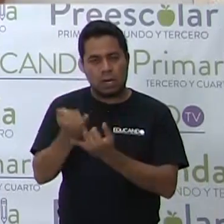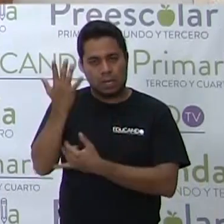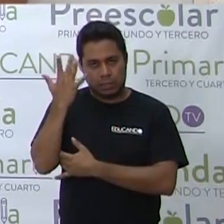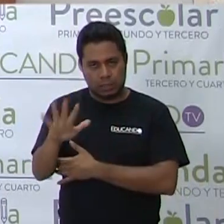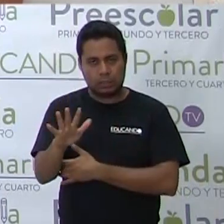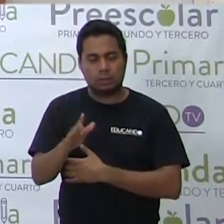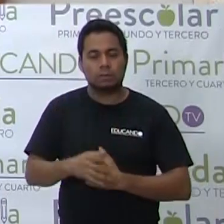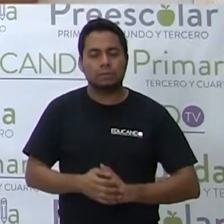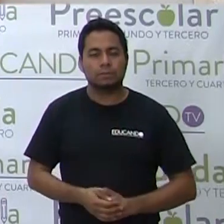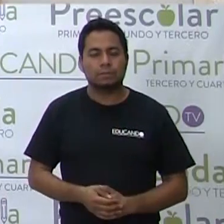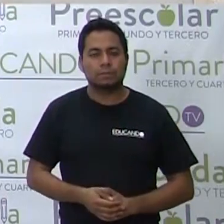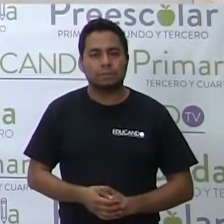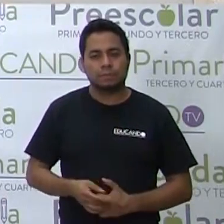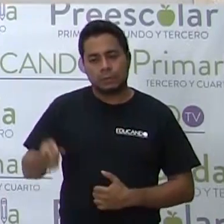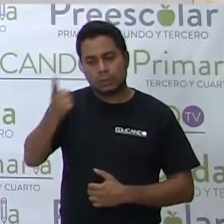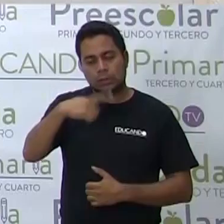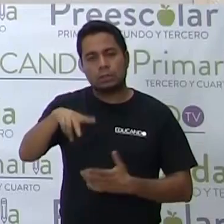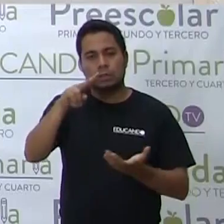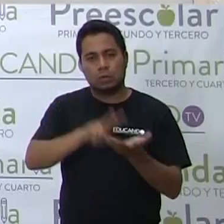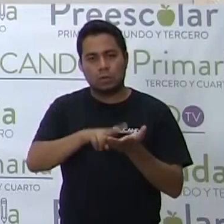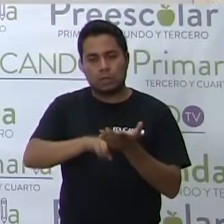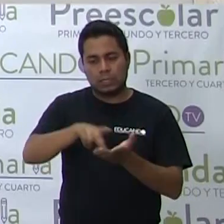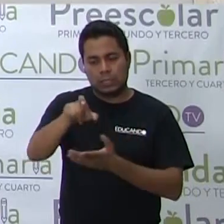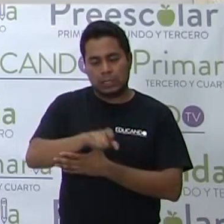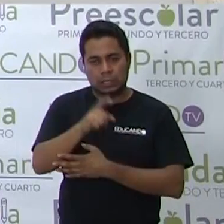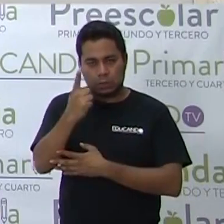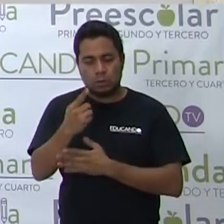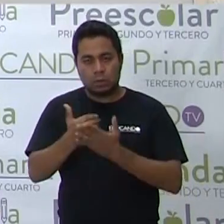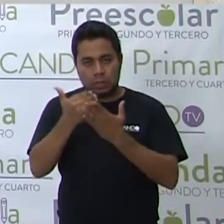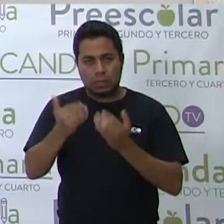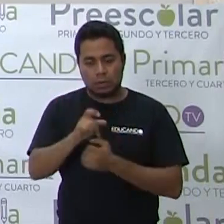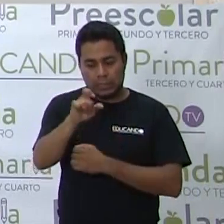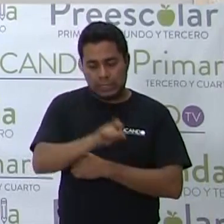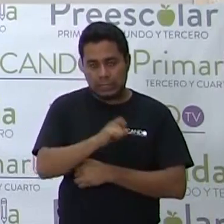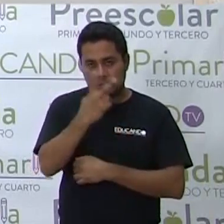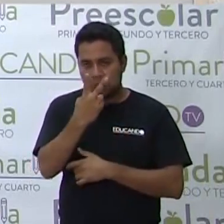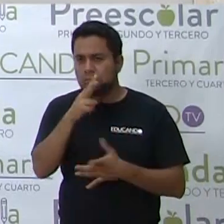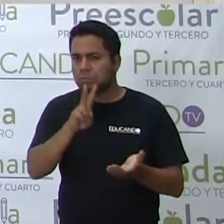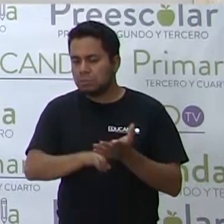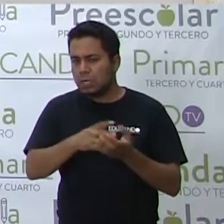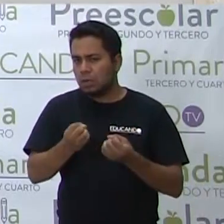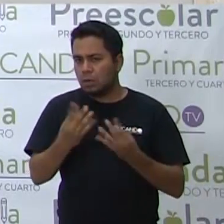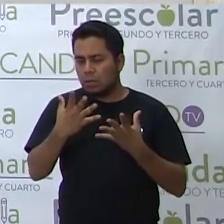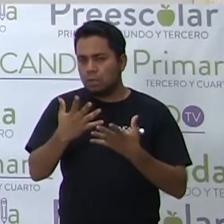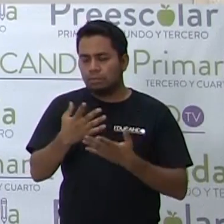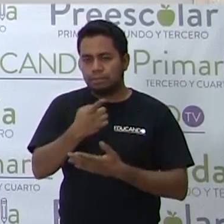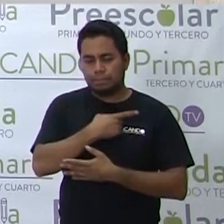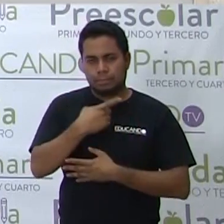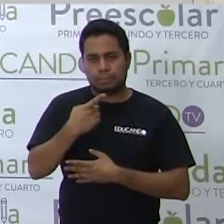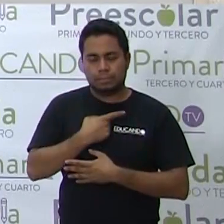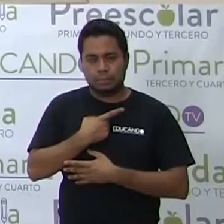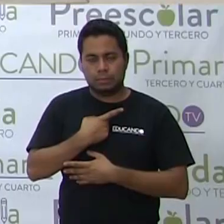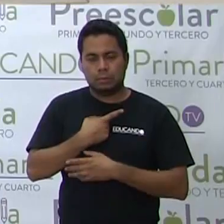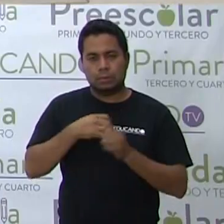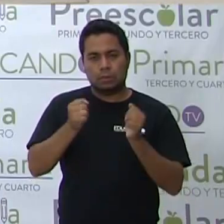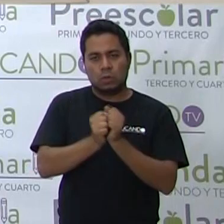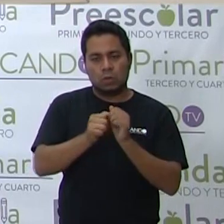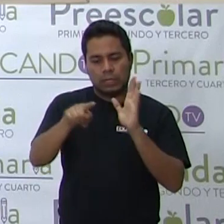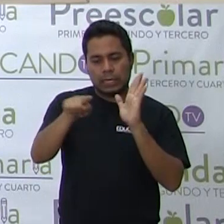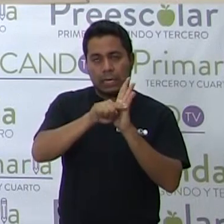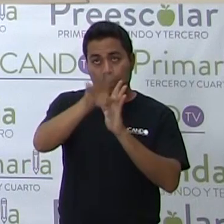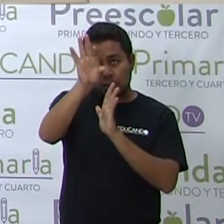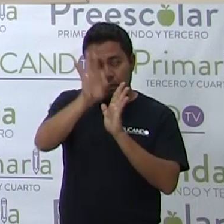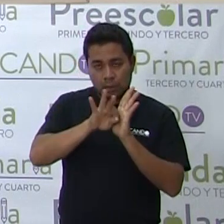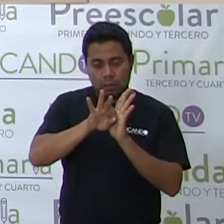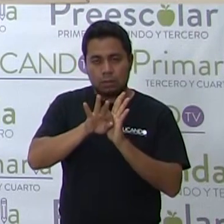10 Este es el valor de x1 ahora el valor de x2 vamos a tomar en cuenta el signo negativo